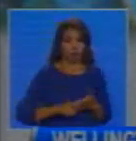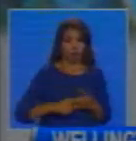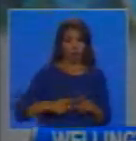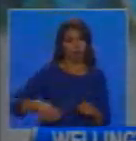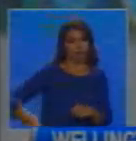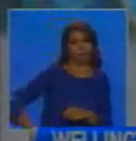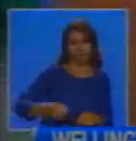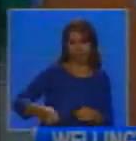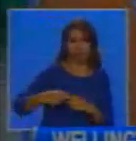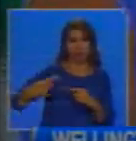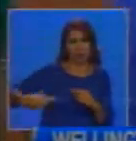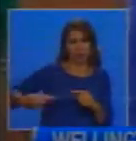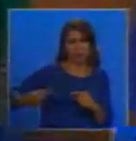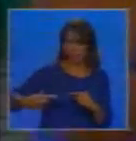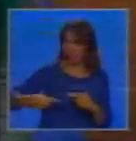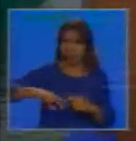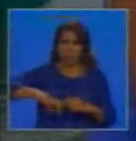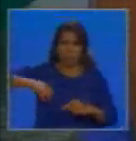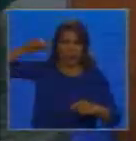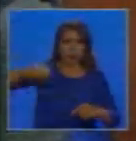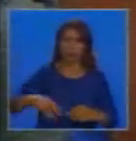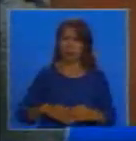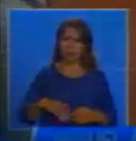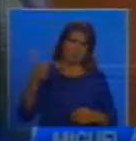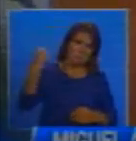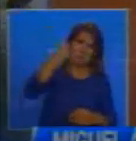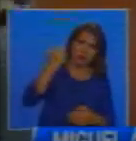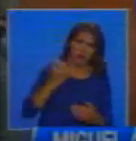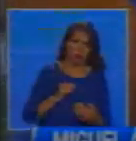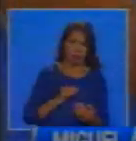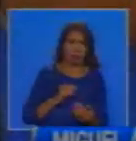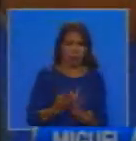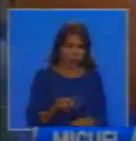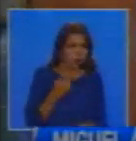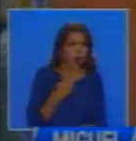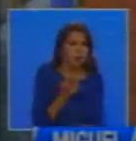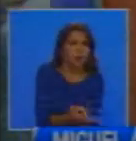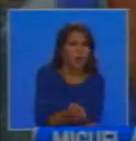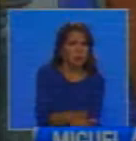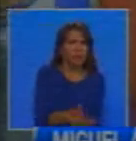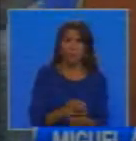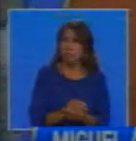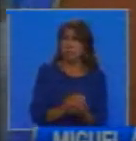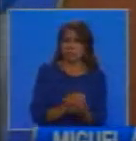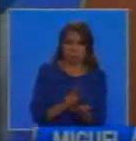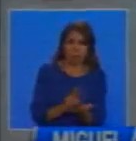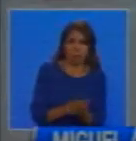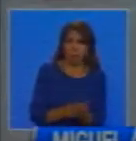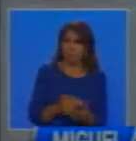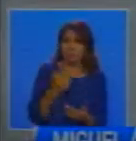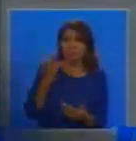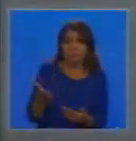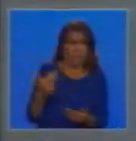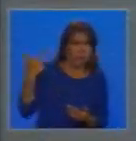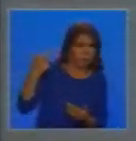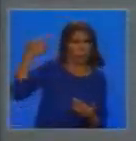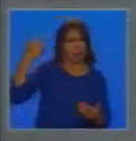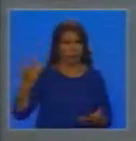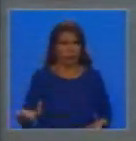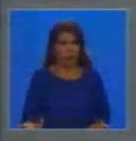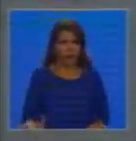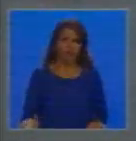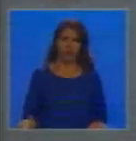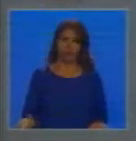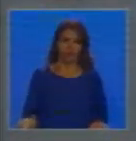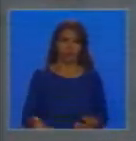lo golpean a uno. Ellos llegan al piso y si no haces caso, le mandan el balazo. Hay algunos que aseguran se les